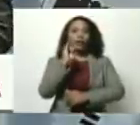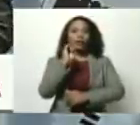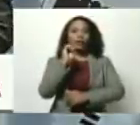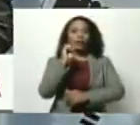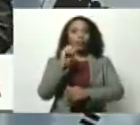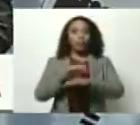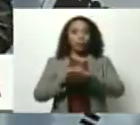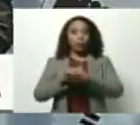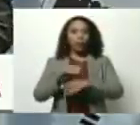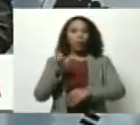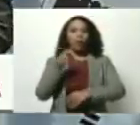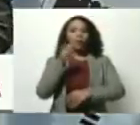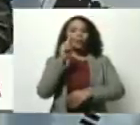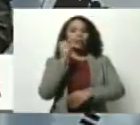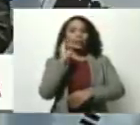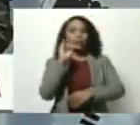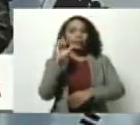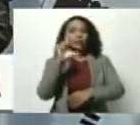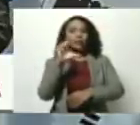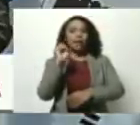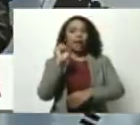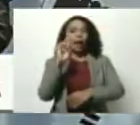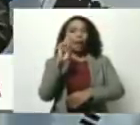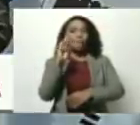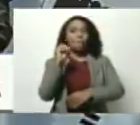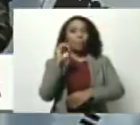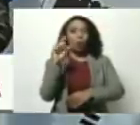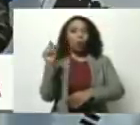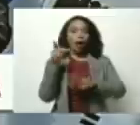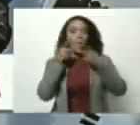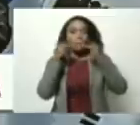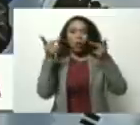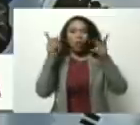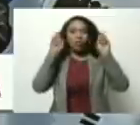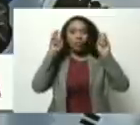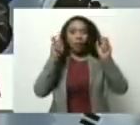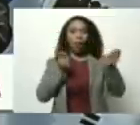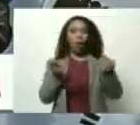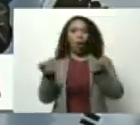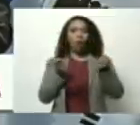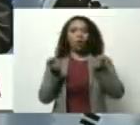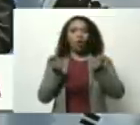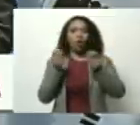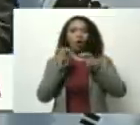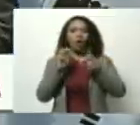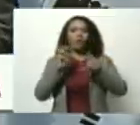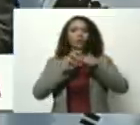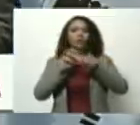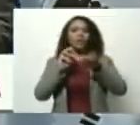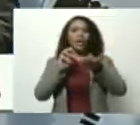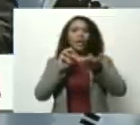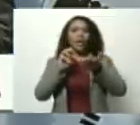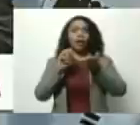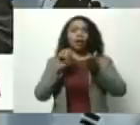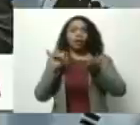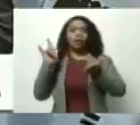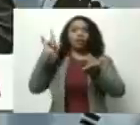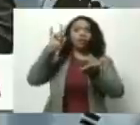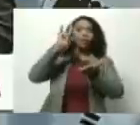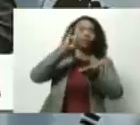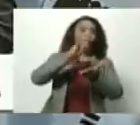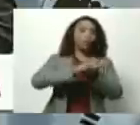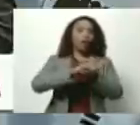González por hacer pública en su condición de controlador de tránsito aéreo